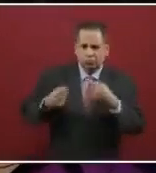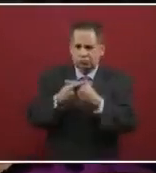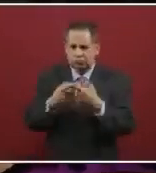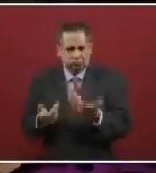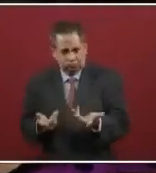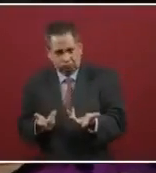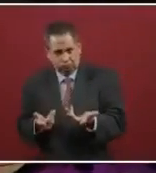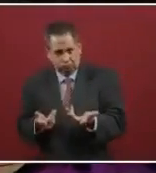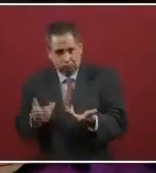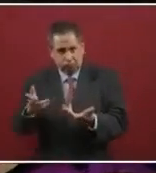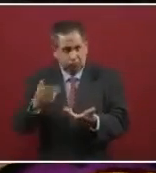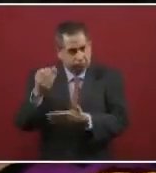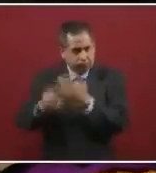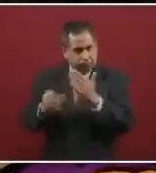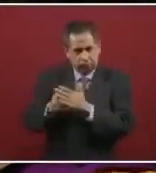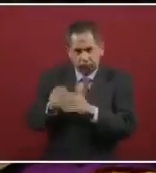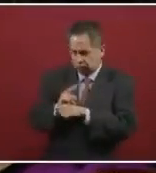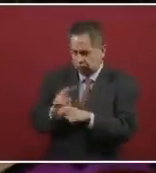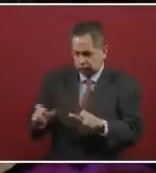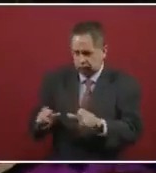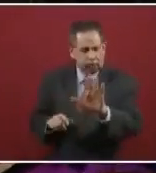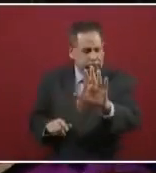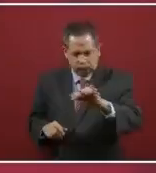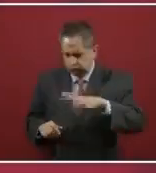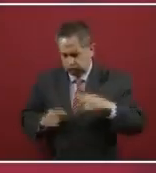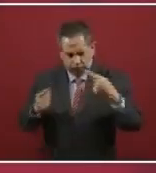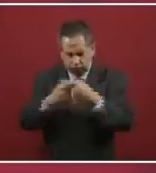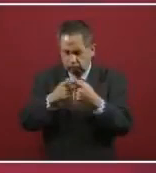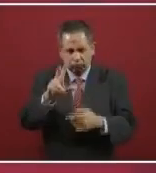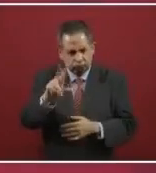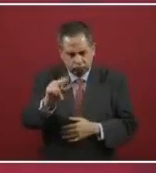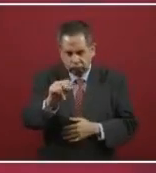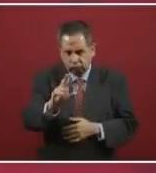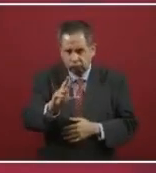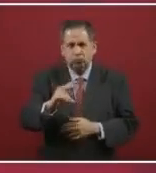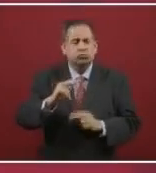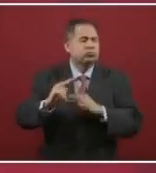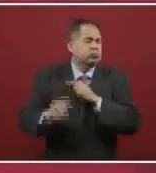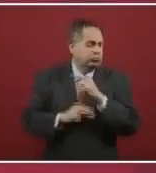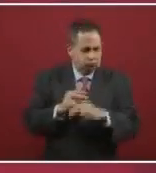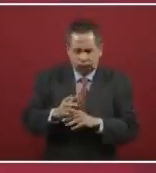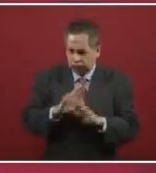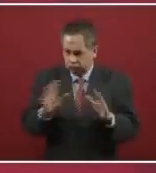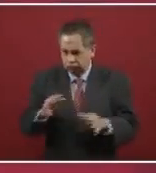está conteniendo de manera? No, no hay contradicción. Hemos actuado